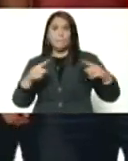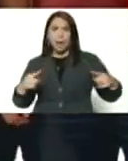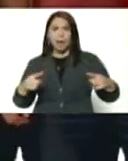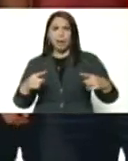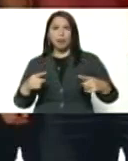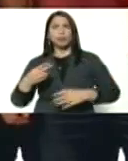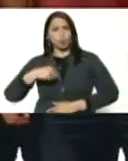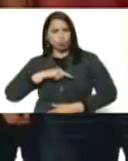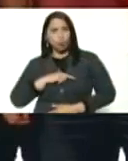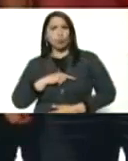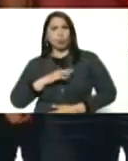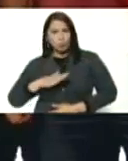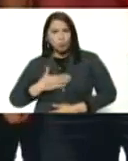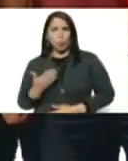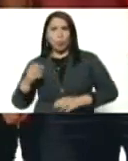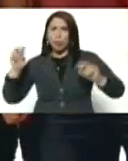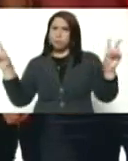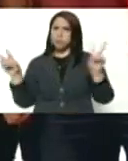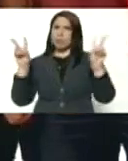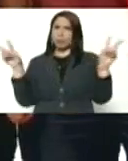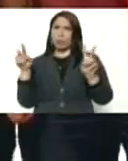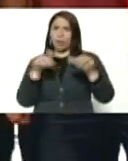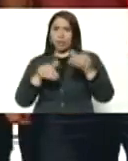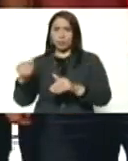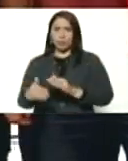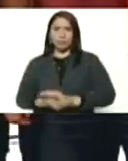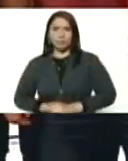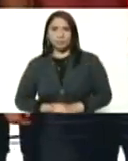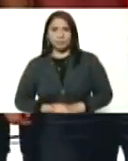gran votación en las elecciones.